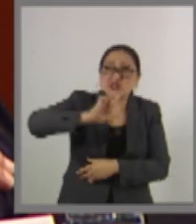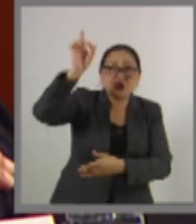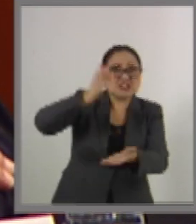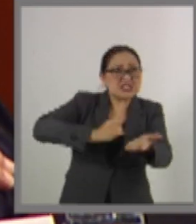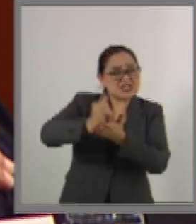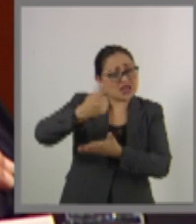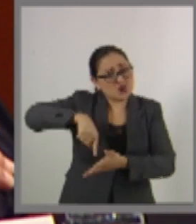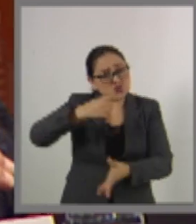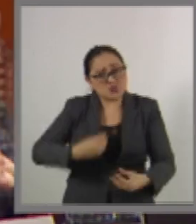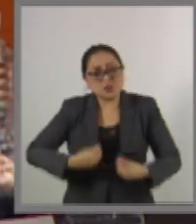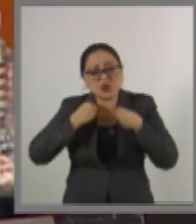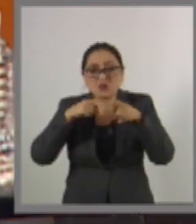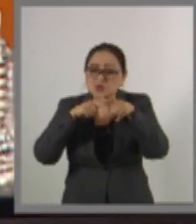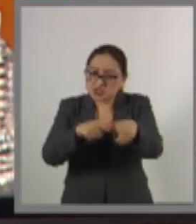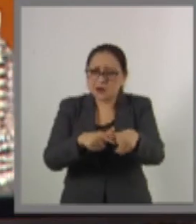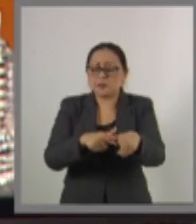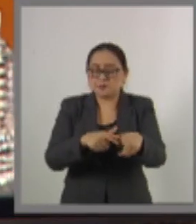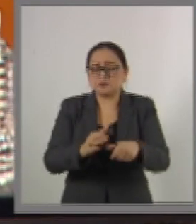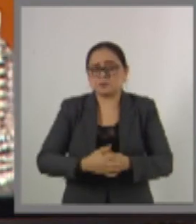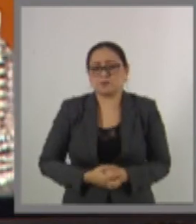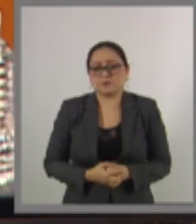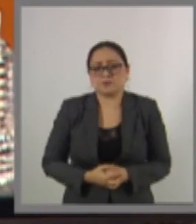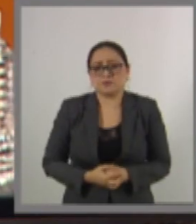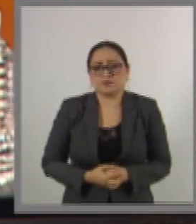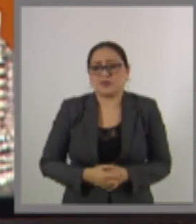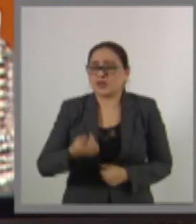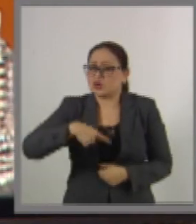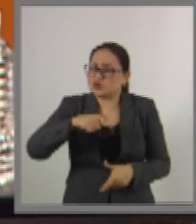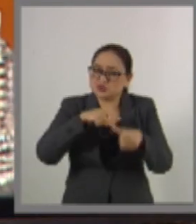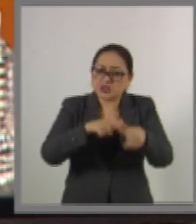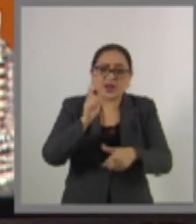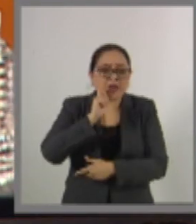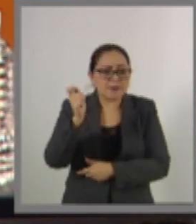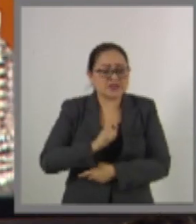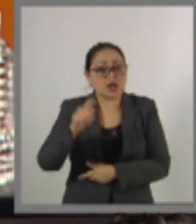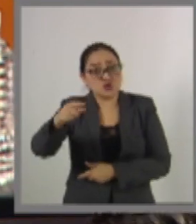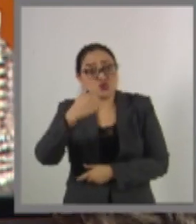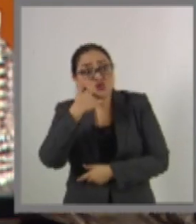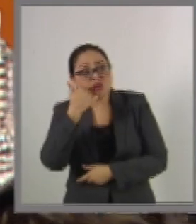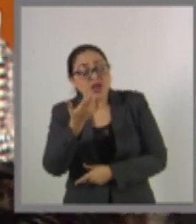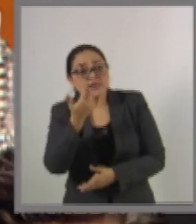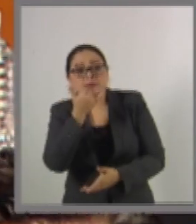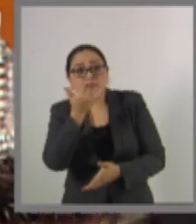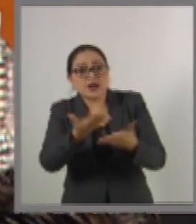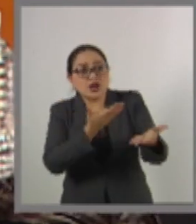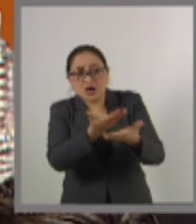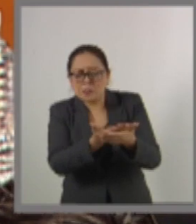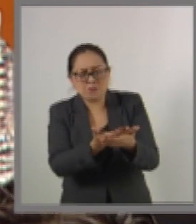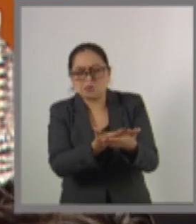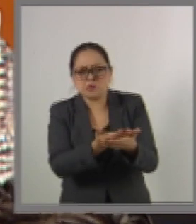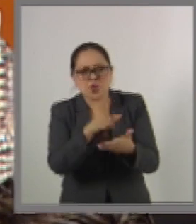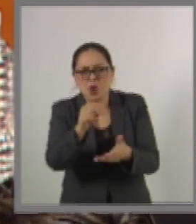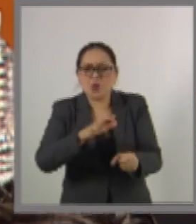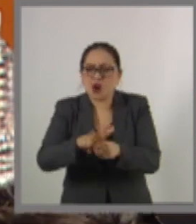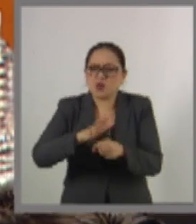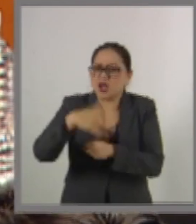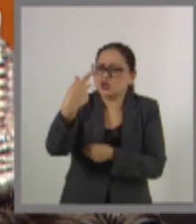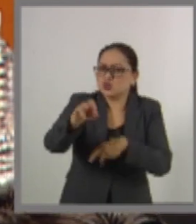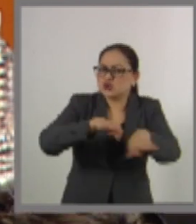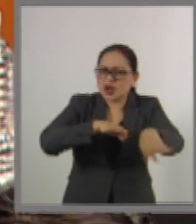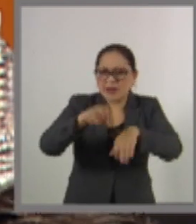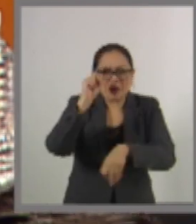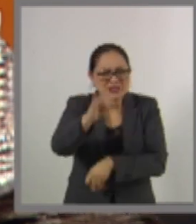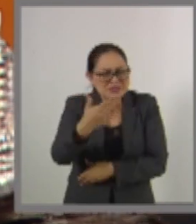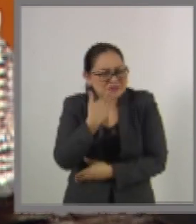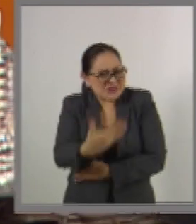vivos. Quiero decirte que no necesitas ofrecer disculpas. Hiciste tu trabajo y lo hiciste muy